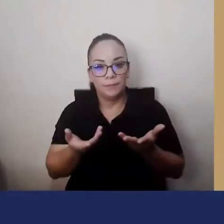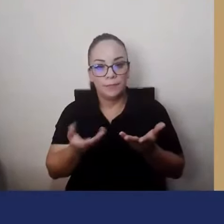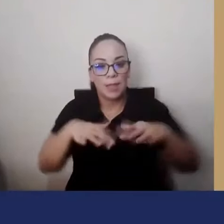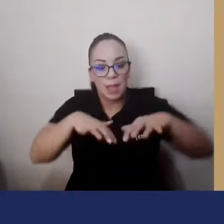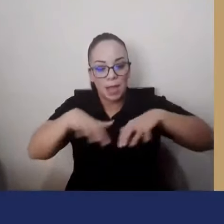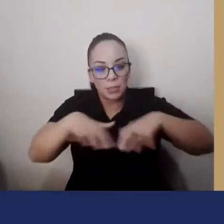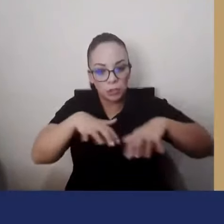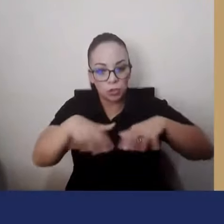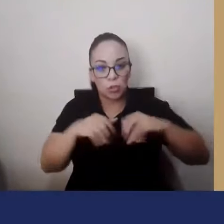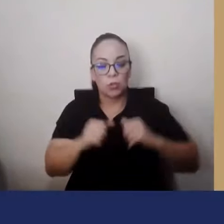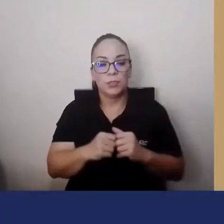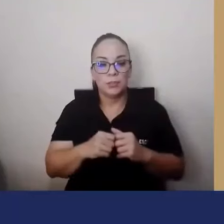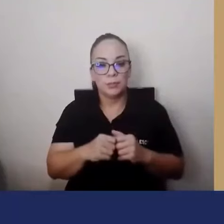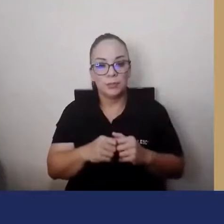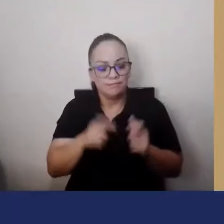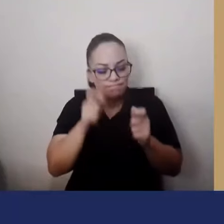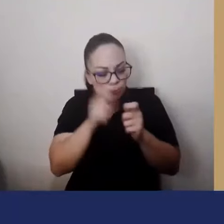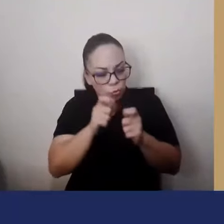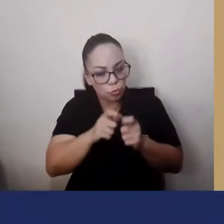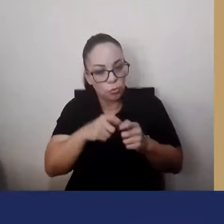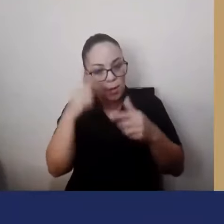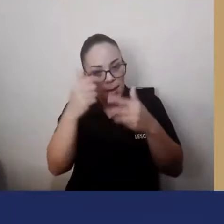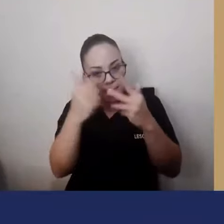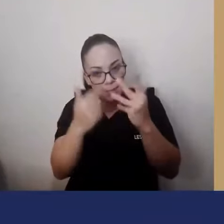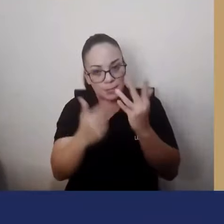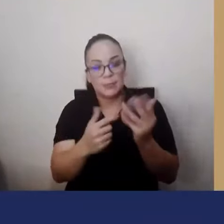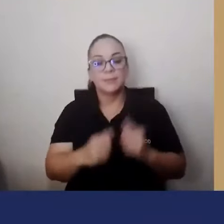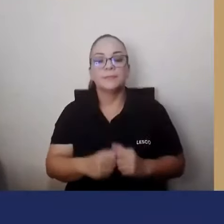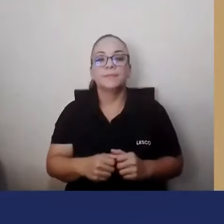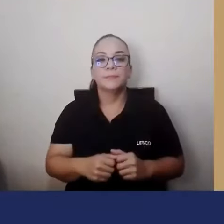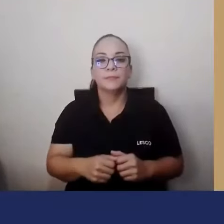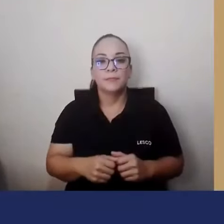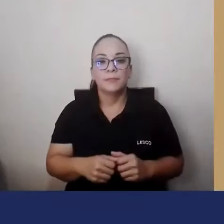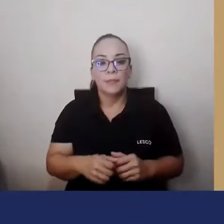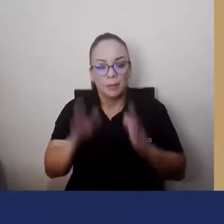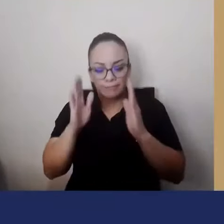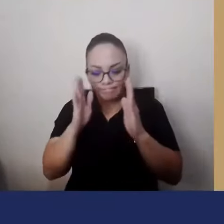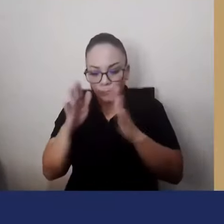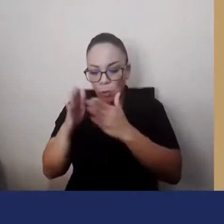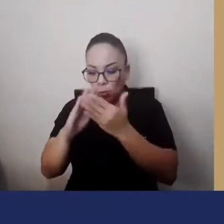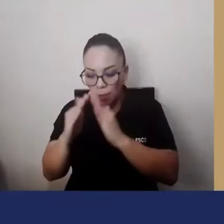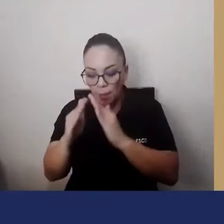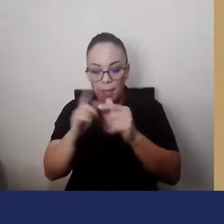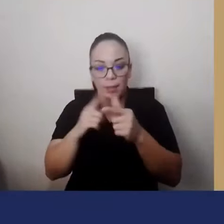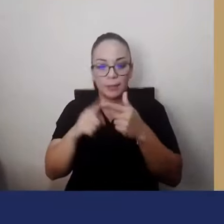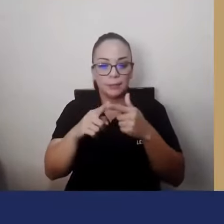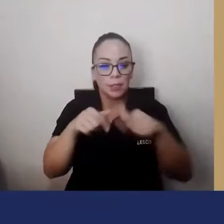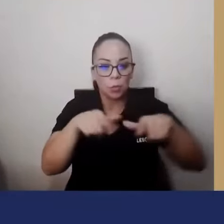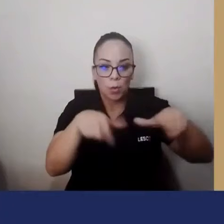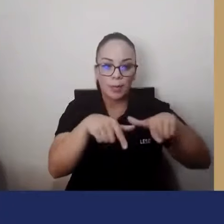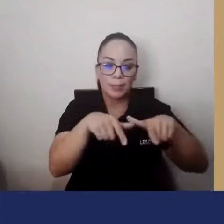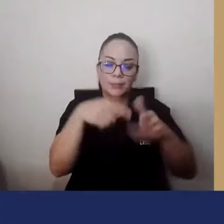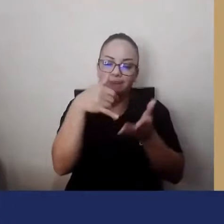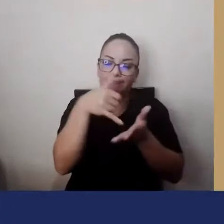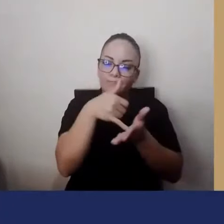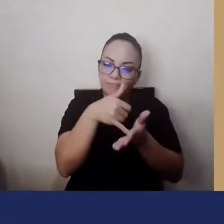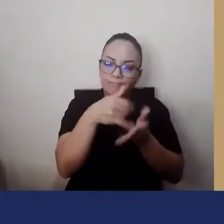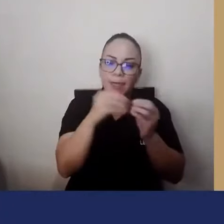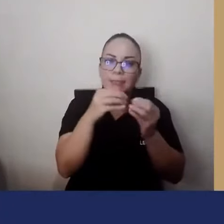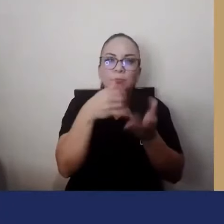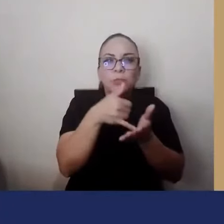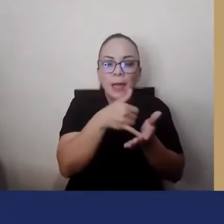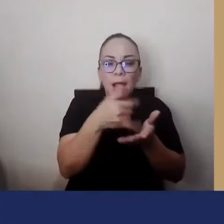acciones muy puntuales en comunidades, en centros urbanos marginales, en